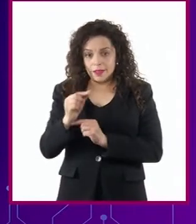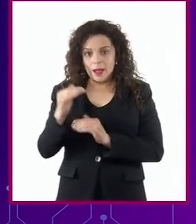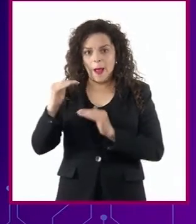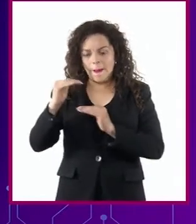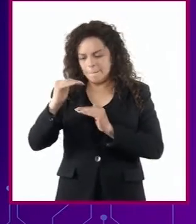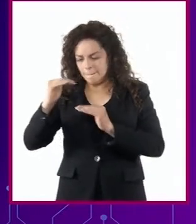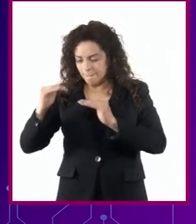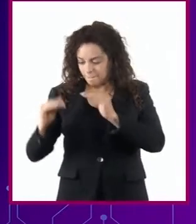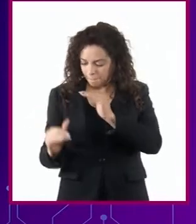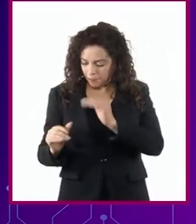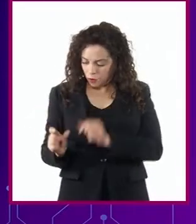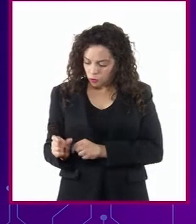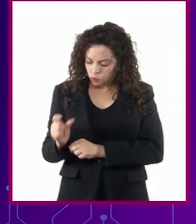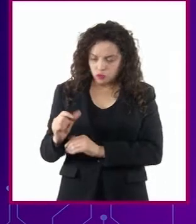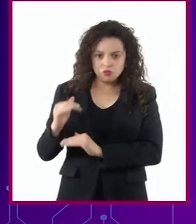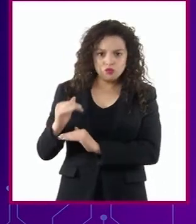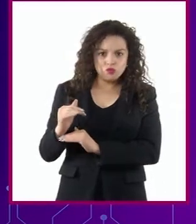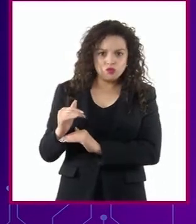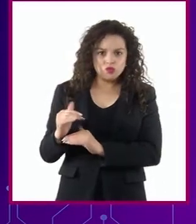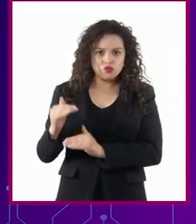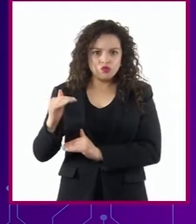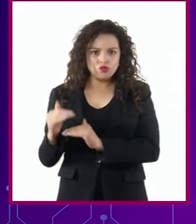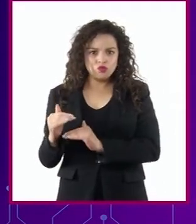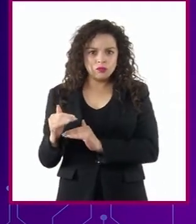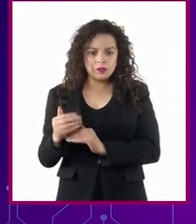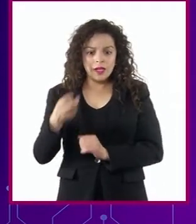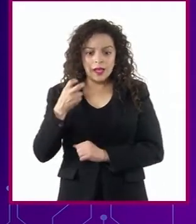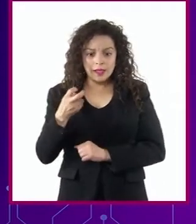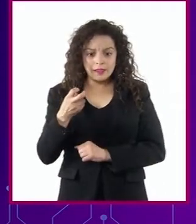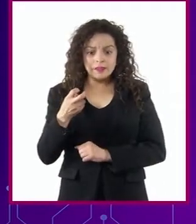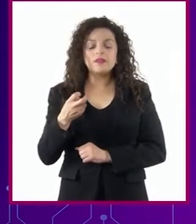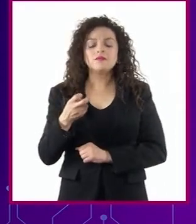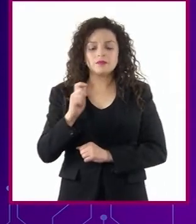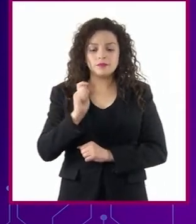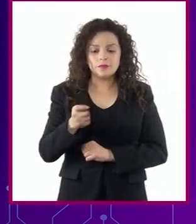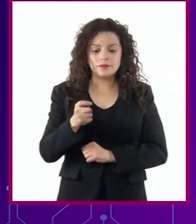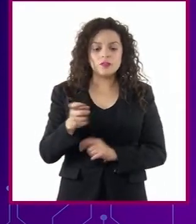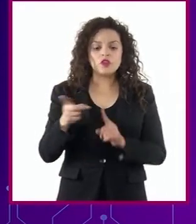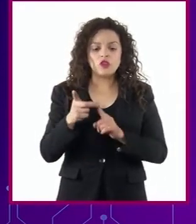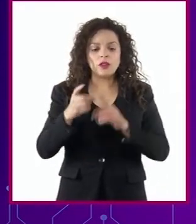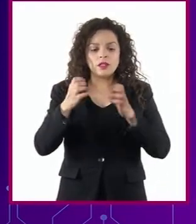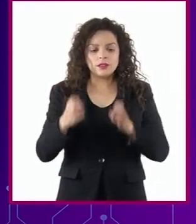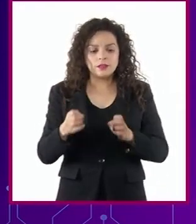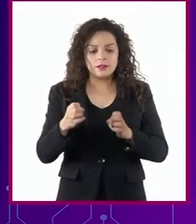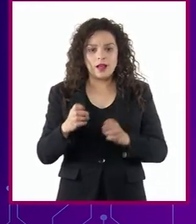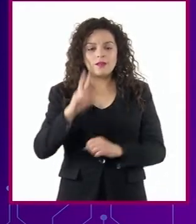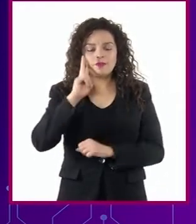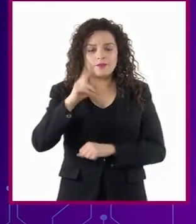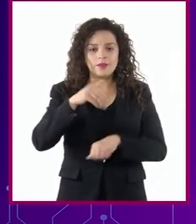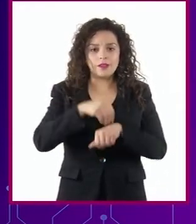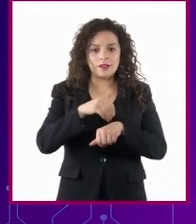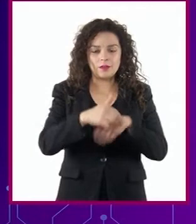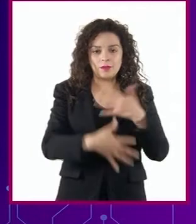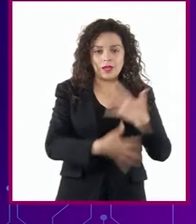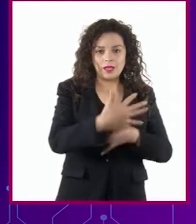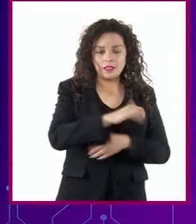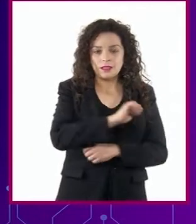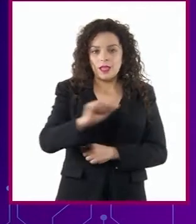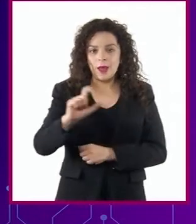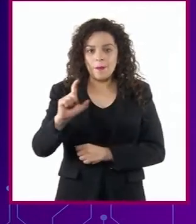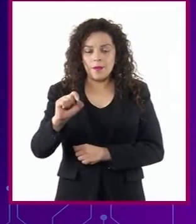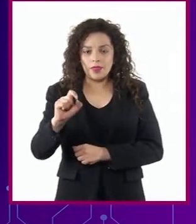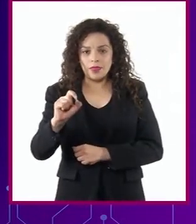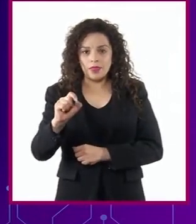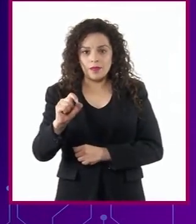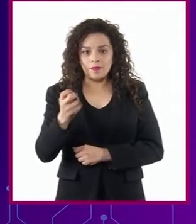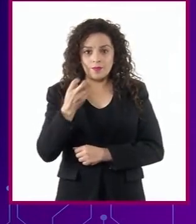altura, las puntuaciones que se presentaron con menos frecuencia son las que se encuentran en el intervalo de 15 a